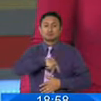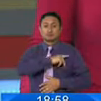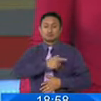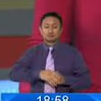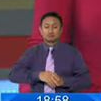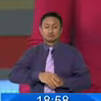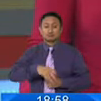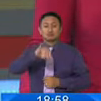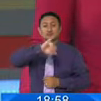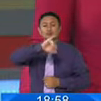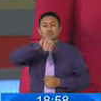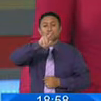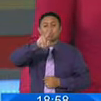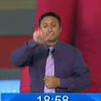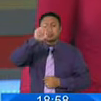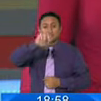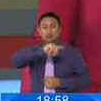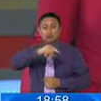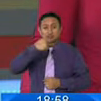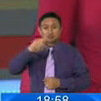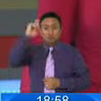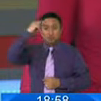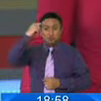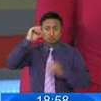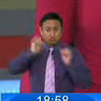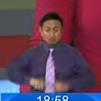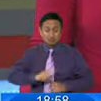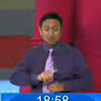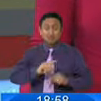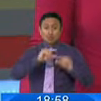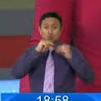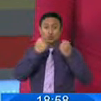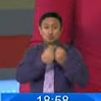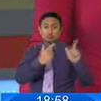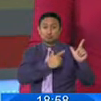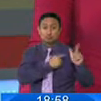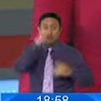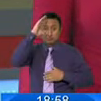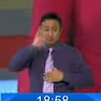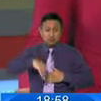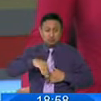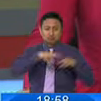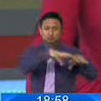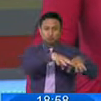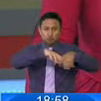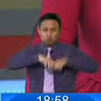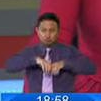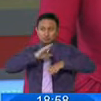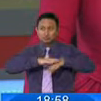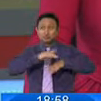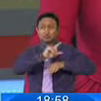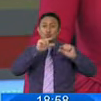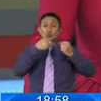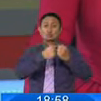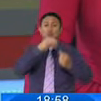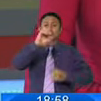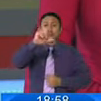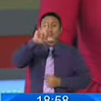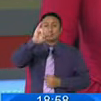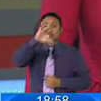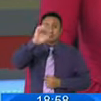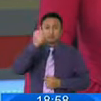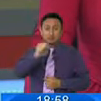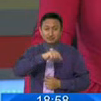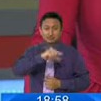Juan Sebastián Roldán, anunció que el gobierno está dispuesto a retirar las tropas de la frontera norte para que el frente comandado por